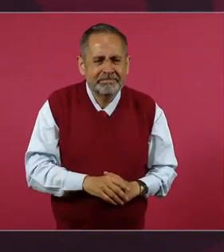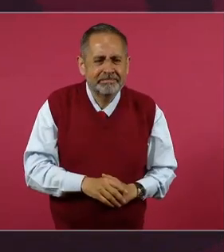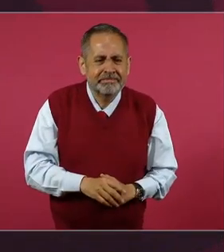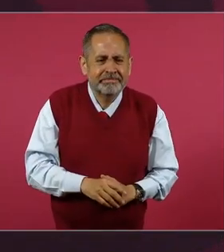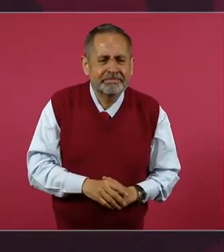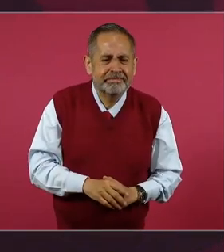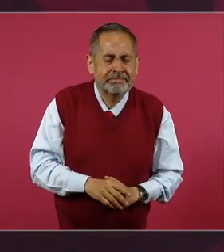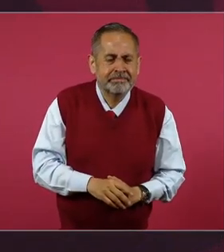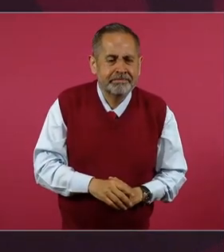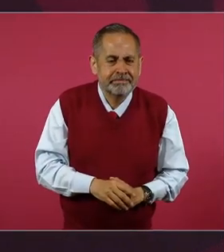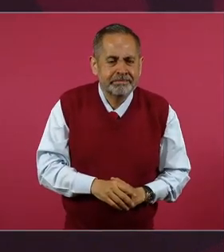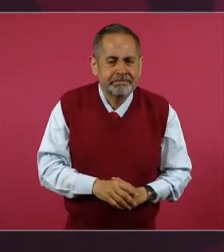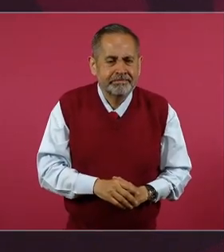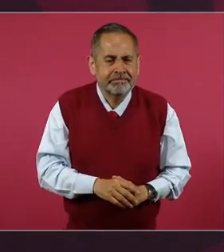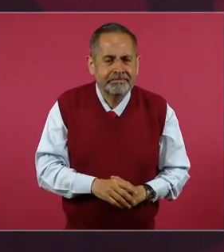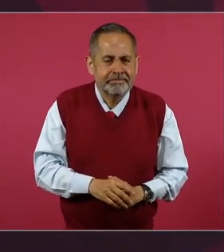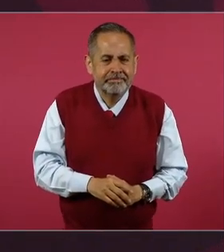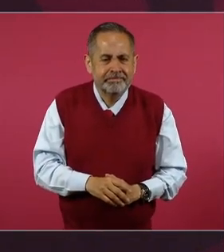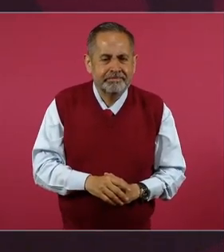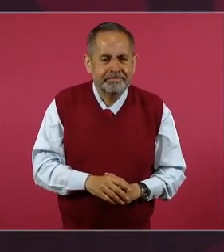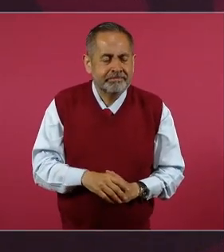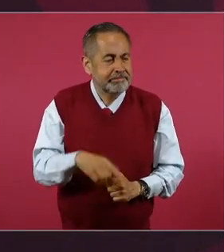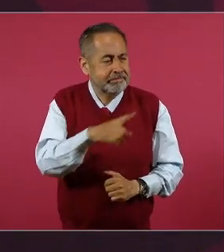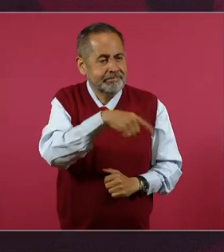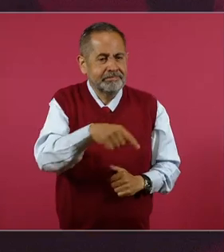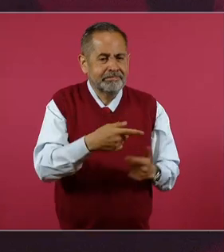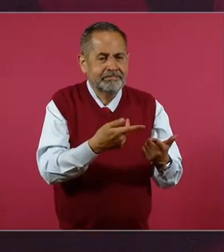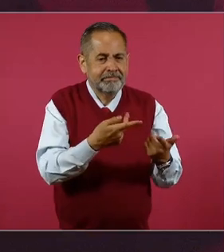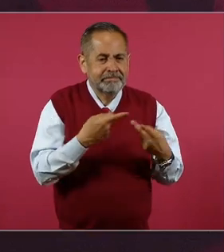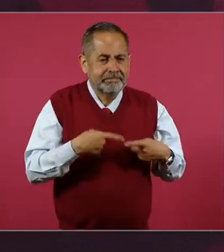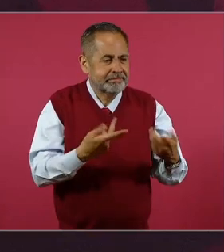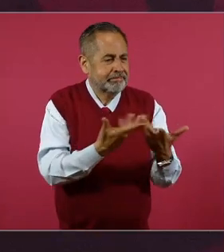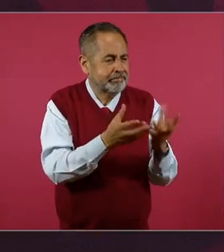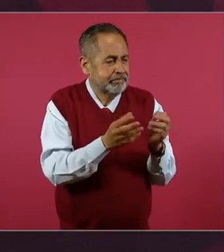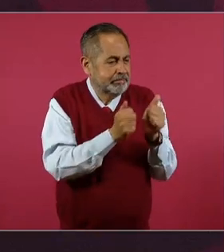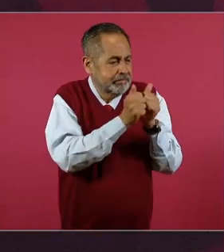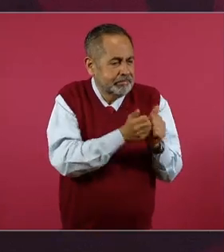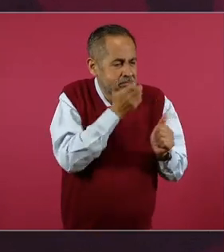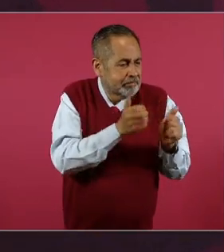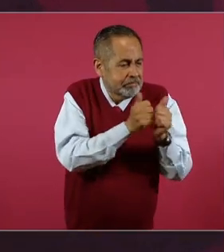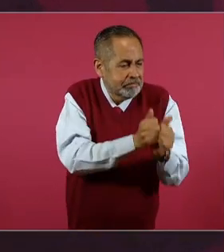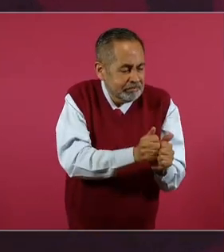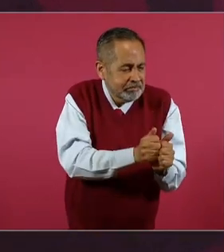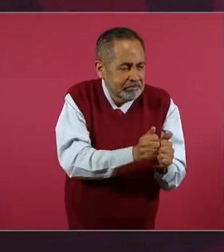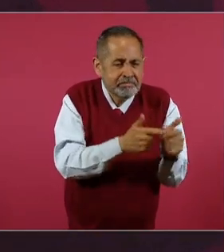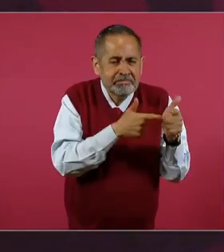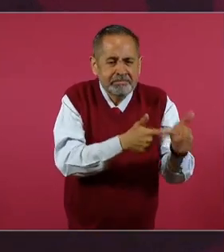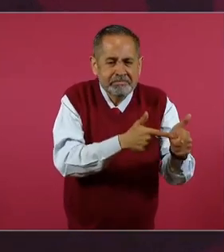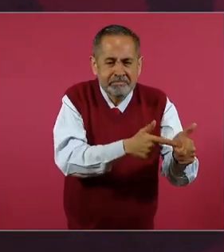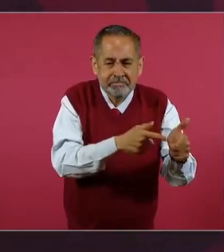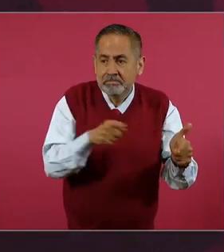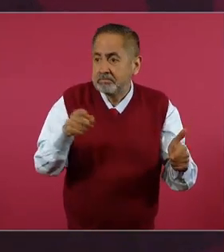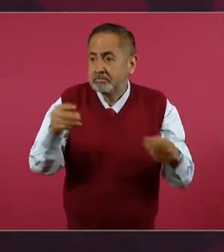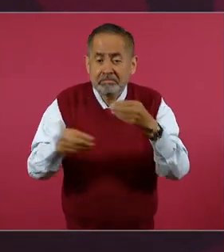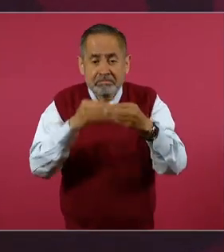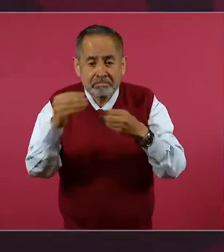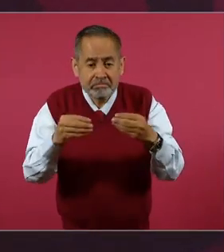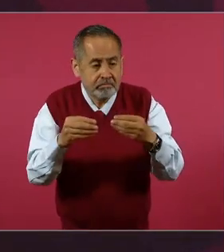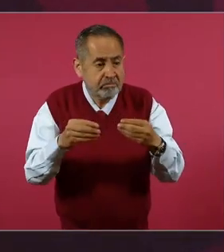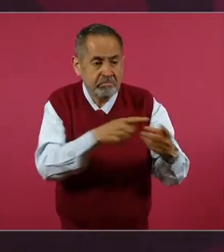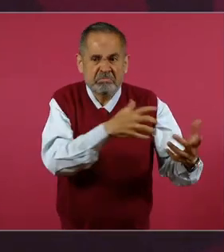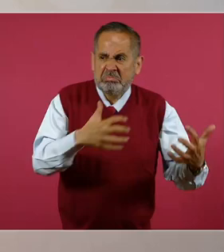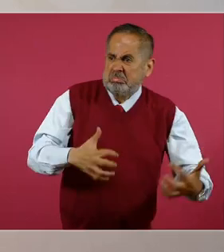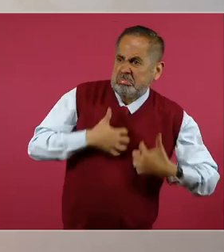personas que pertenecen al movimiento conservador, porque les pueden